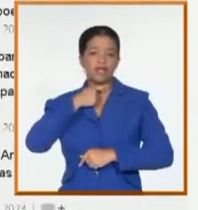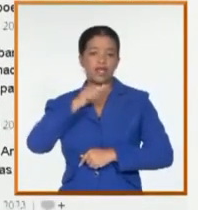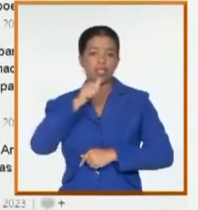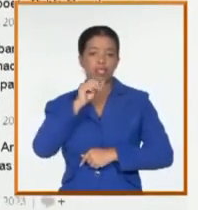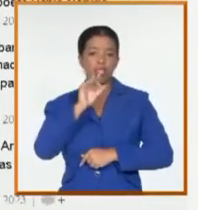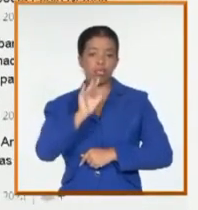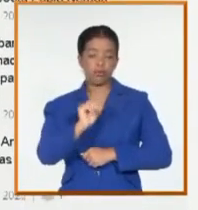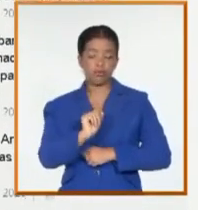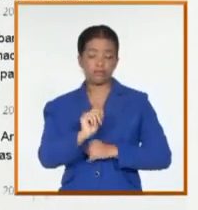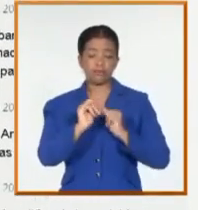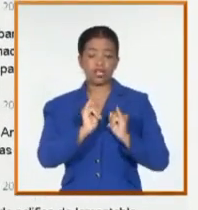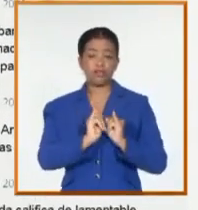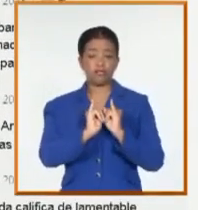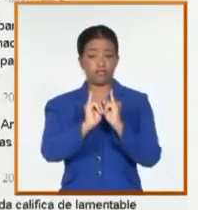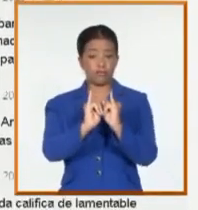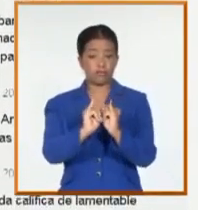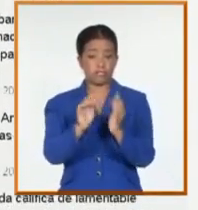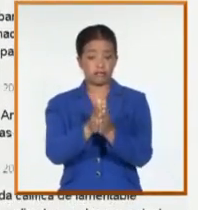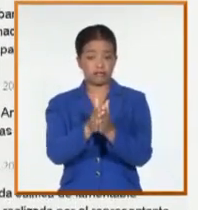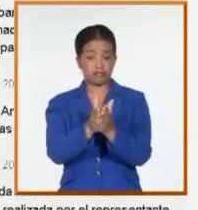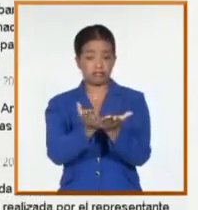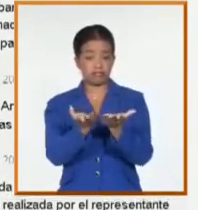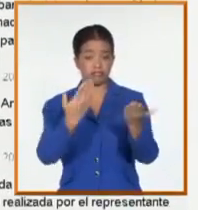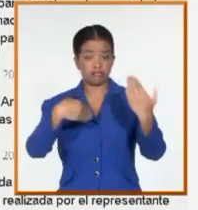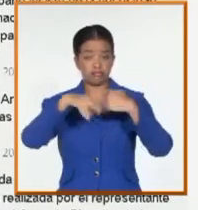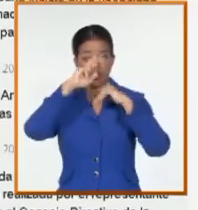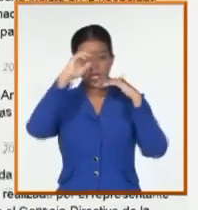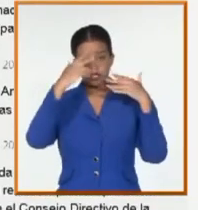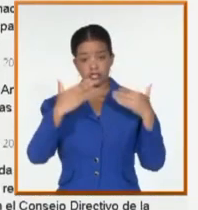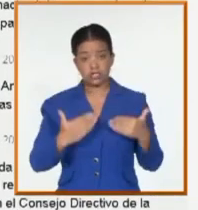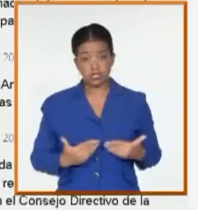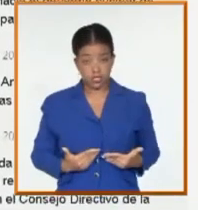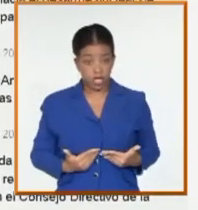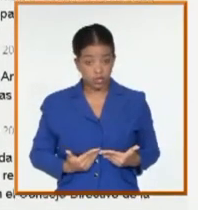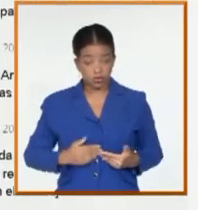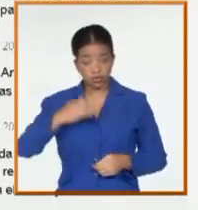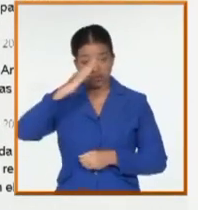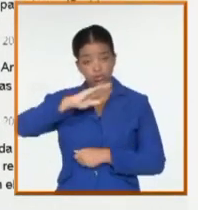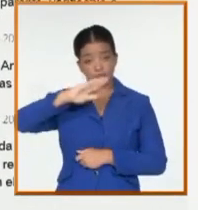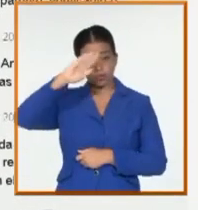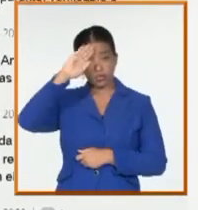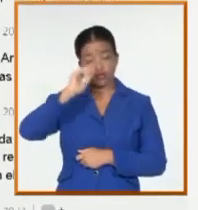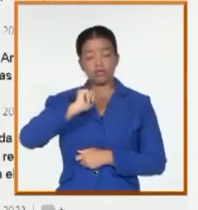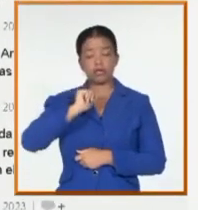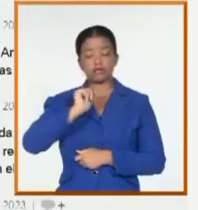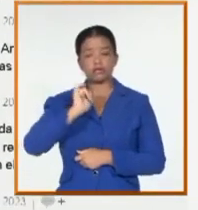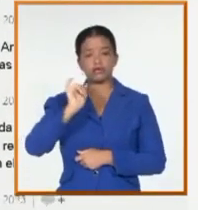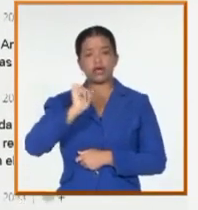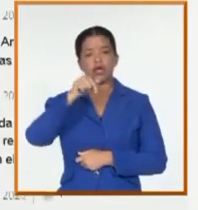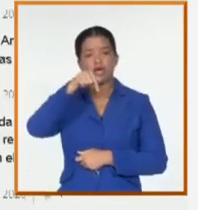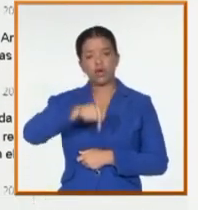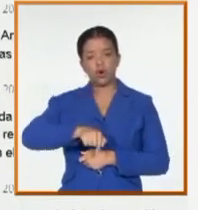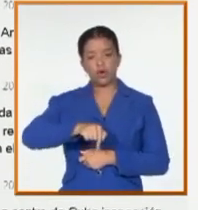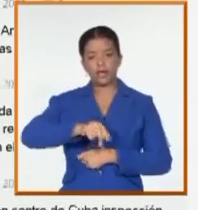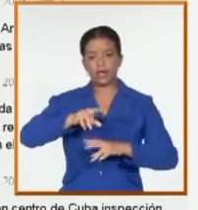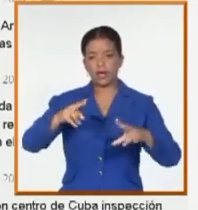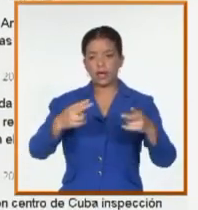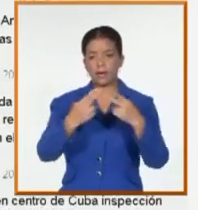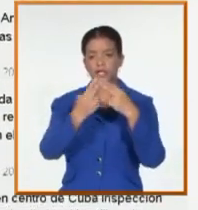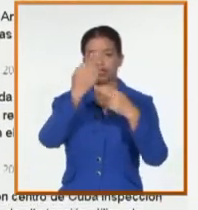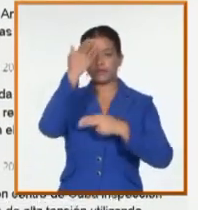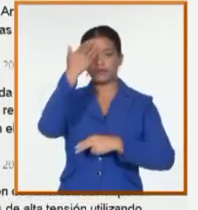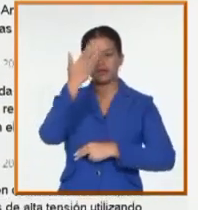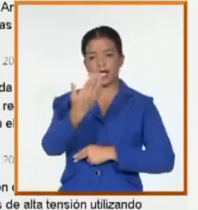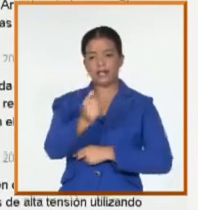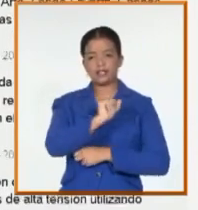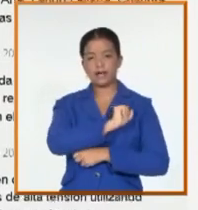reseña Cuba debate el ministro de salud pública de Cuba José Ángel portal Miranda al intervenir hoy en la ceremonia para agradecer el